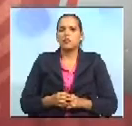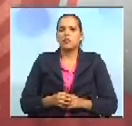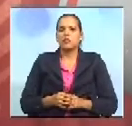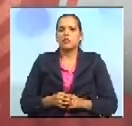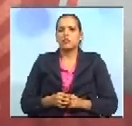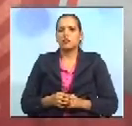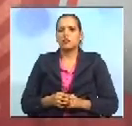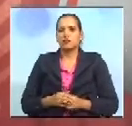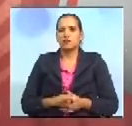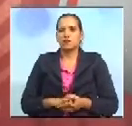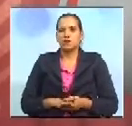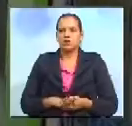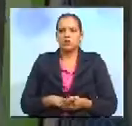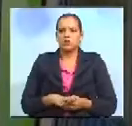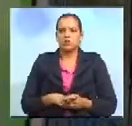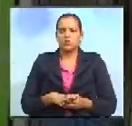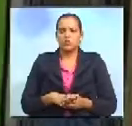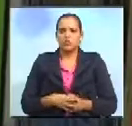desabastecimiento.